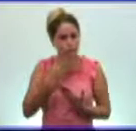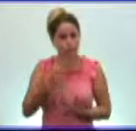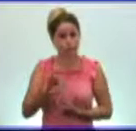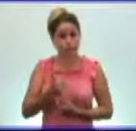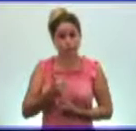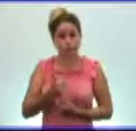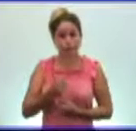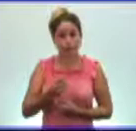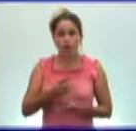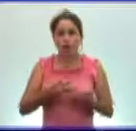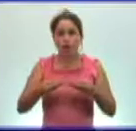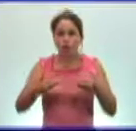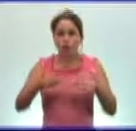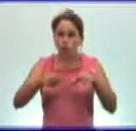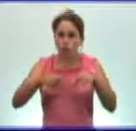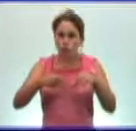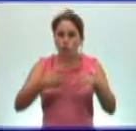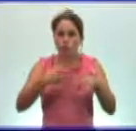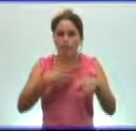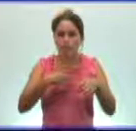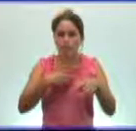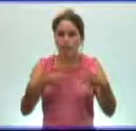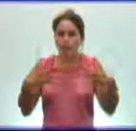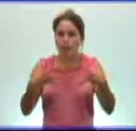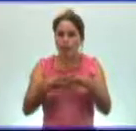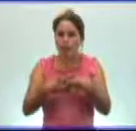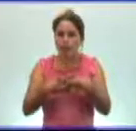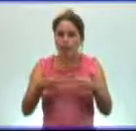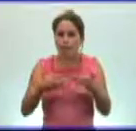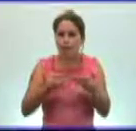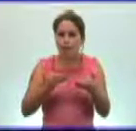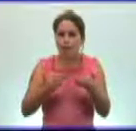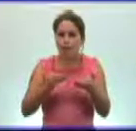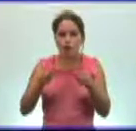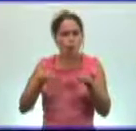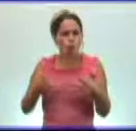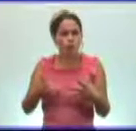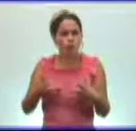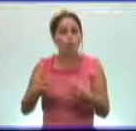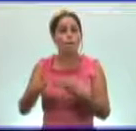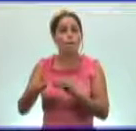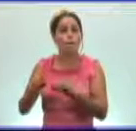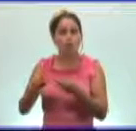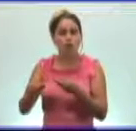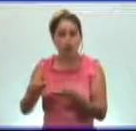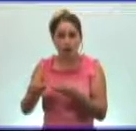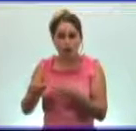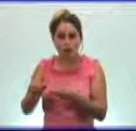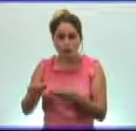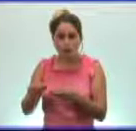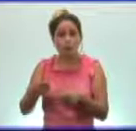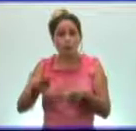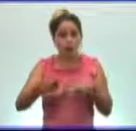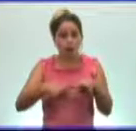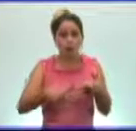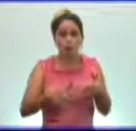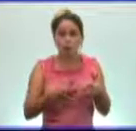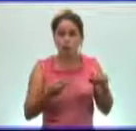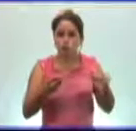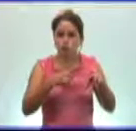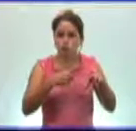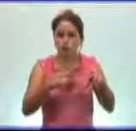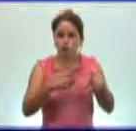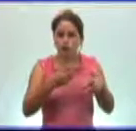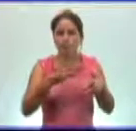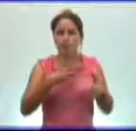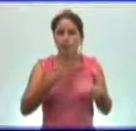las sustancias que presentan enlaces metálicos son los metales, y las sustancias que presentan enlace covalente apolar